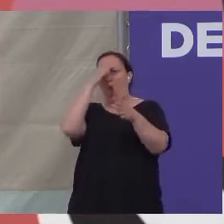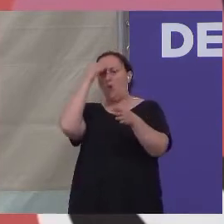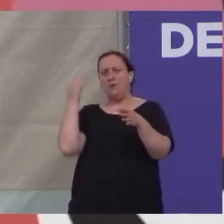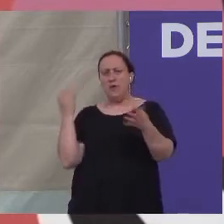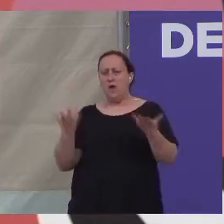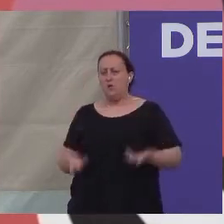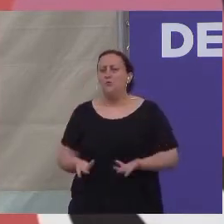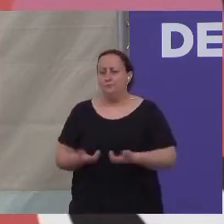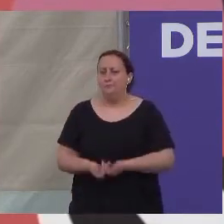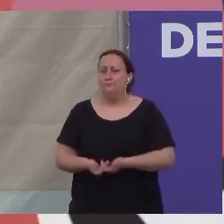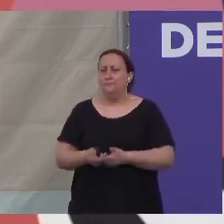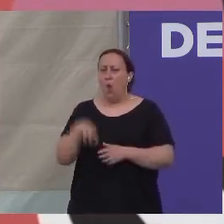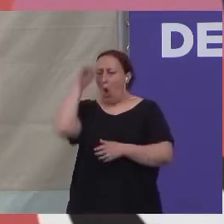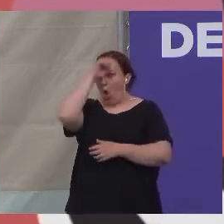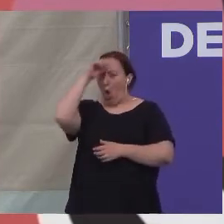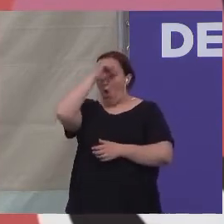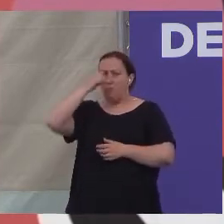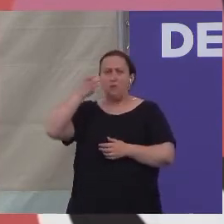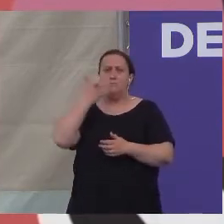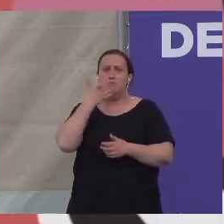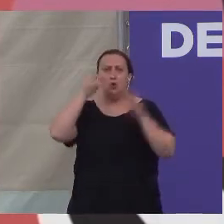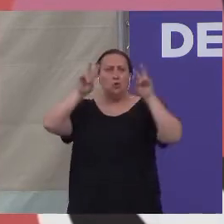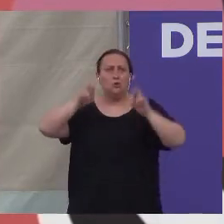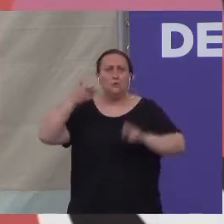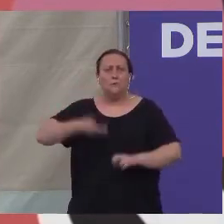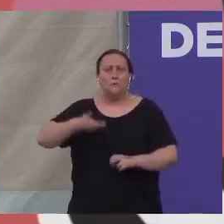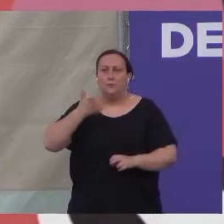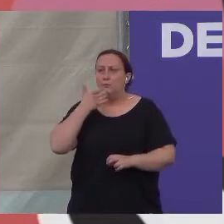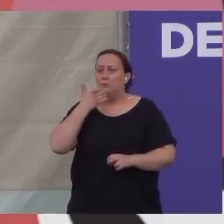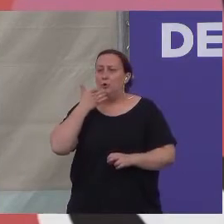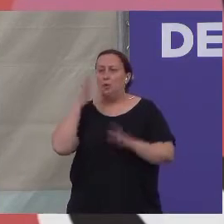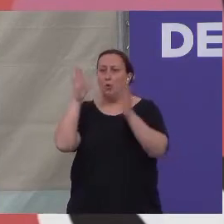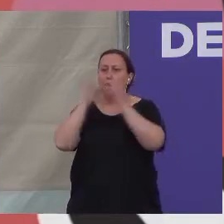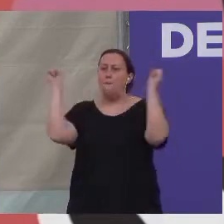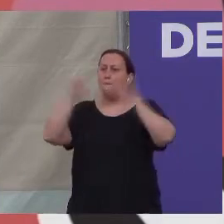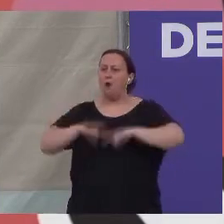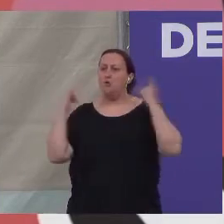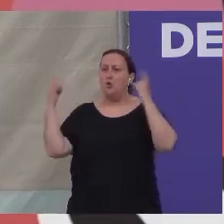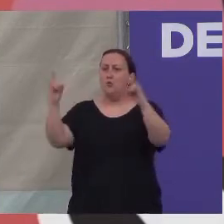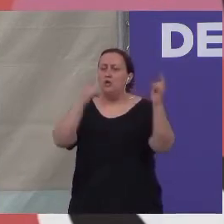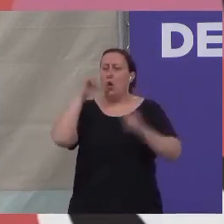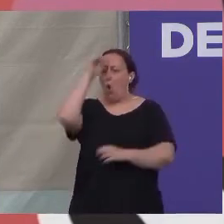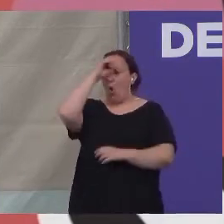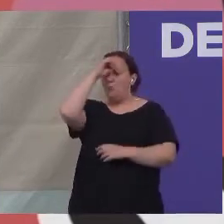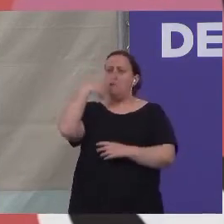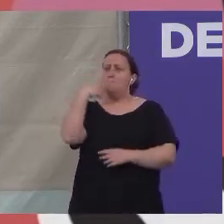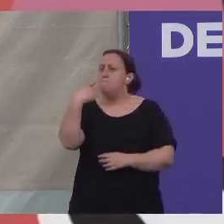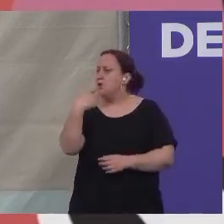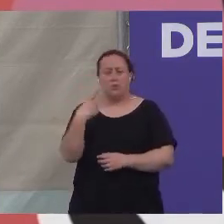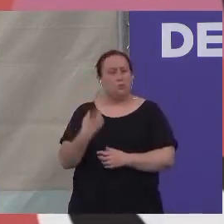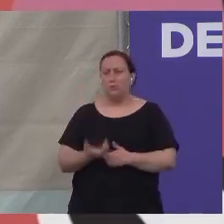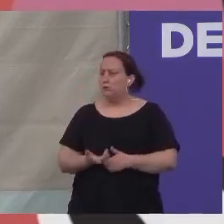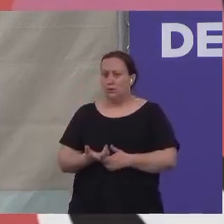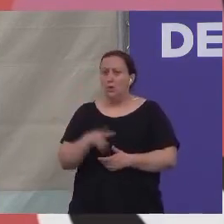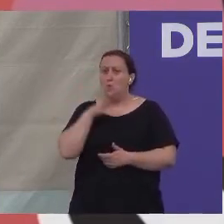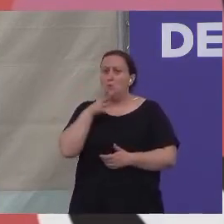No se ha contado con nuestra opinión en temas tan relevantes como, por ejemplo, la Cort del Botànic. Por eso hoy quiero pedir a todas y cada una de las personas